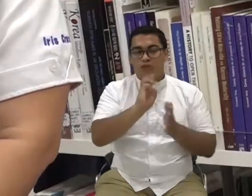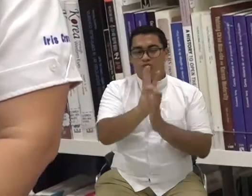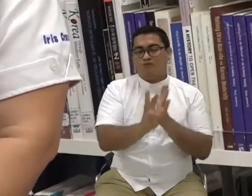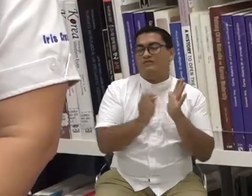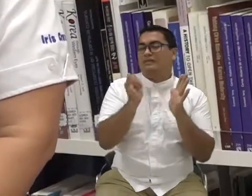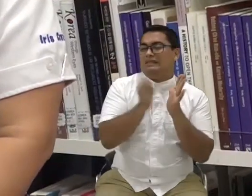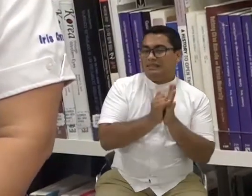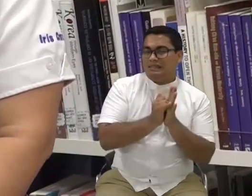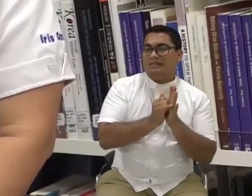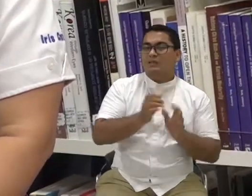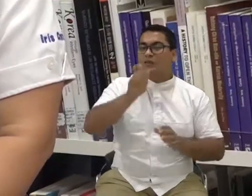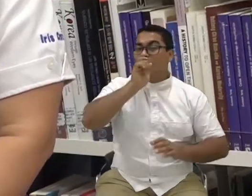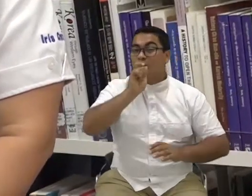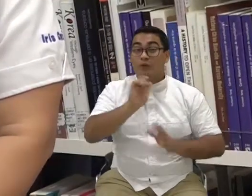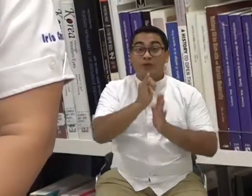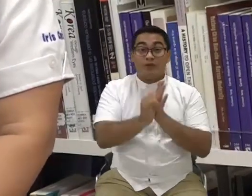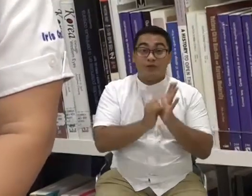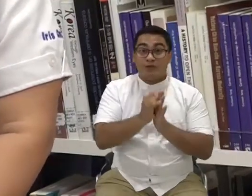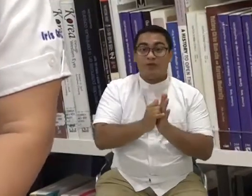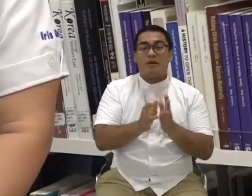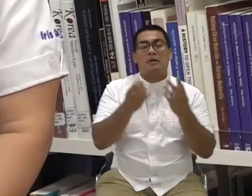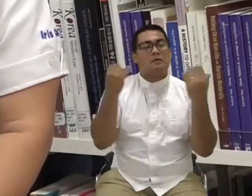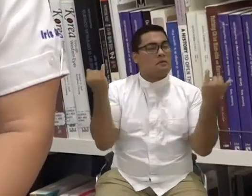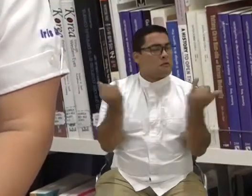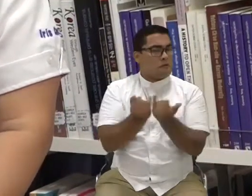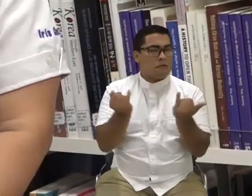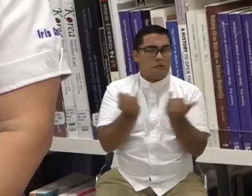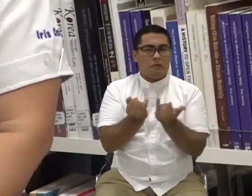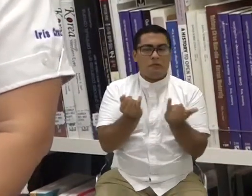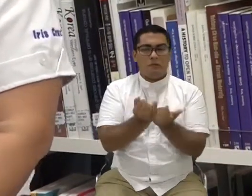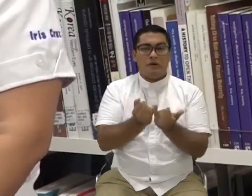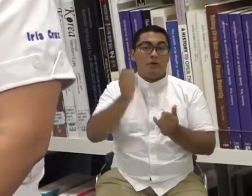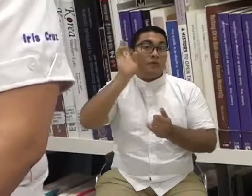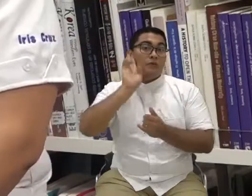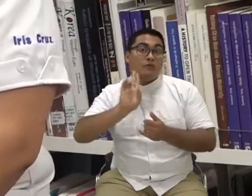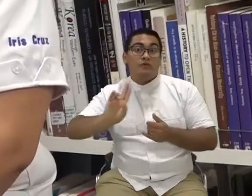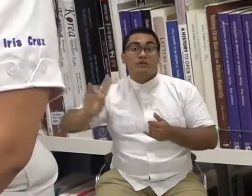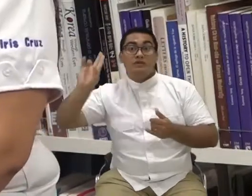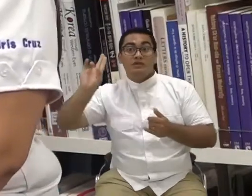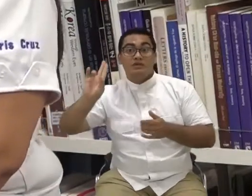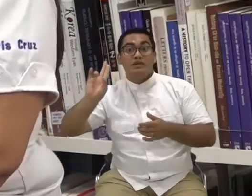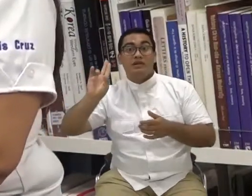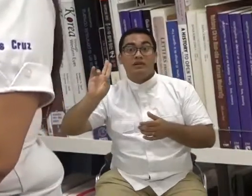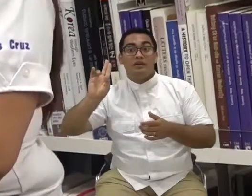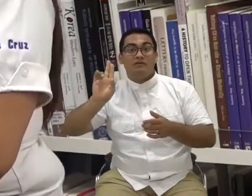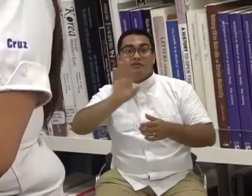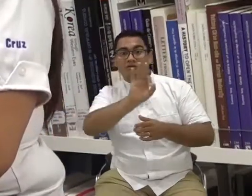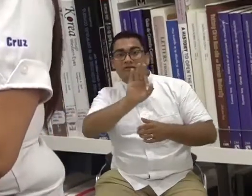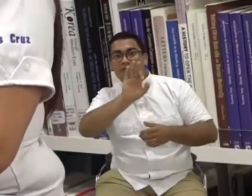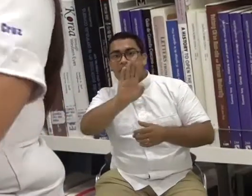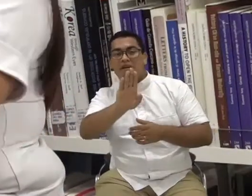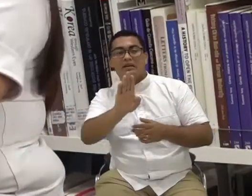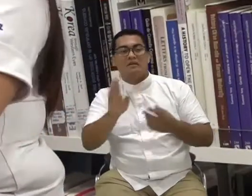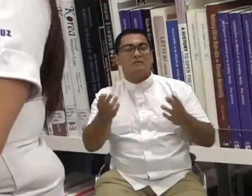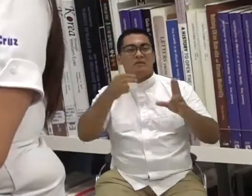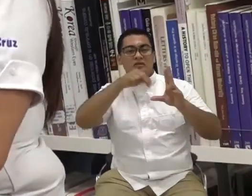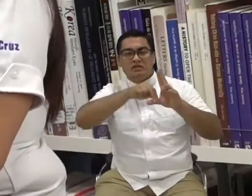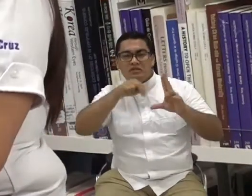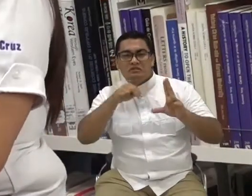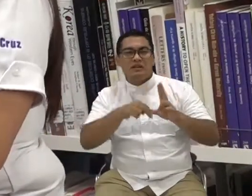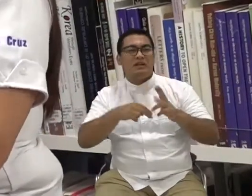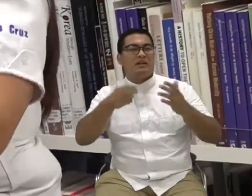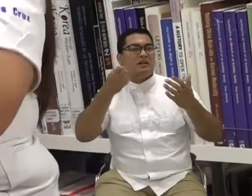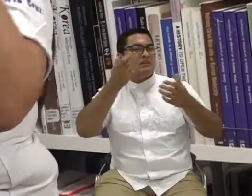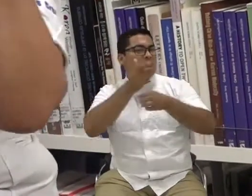interesa. Entonces, también en las redes sociales nosotros siempre damos información, también por parte del